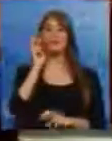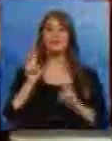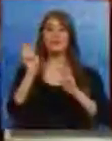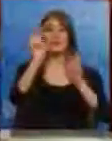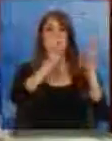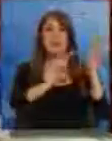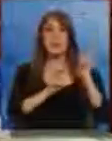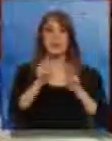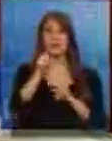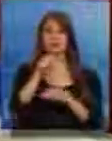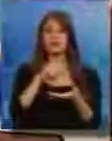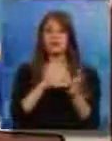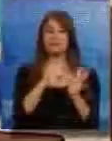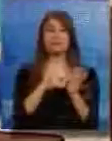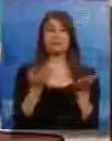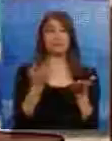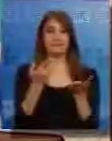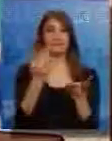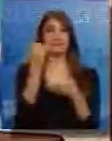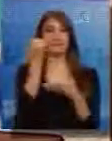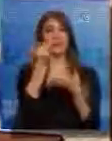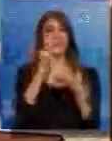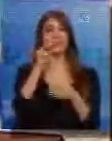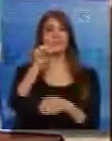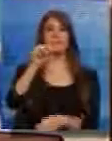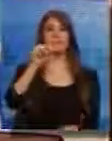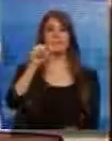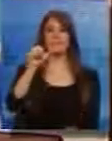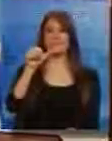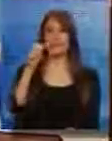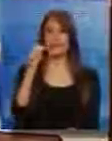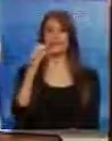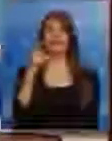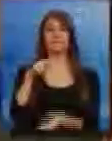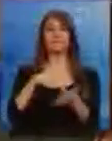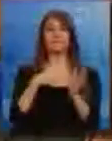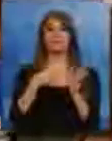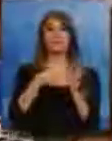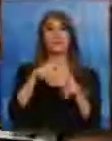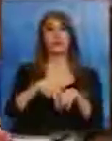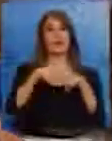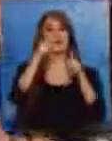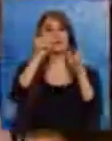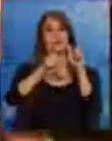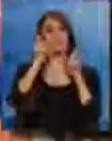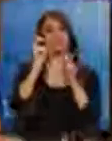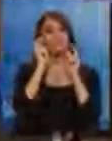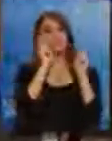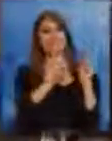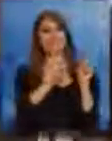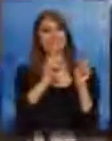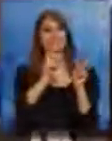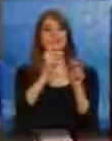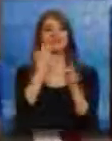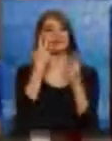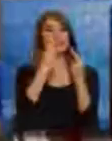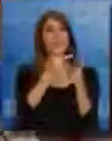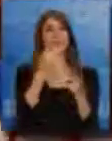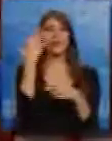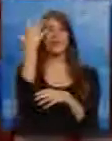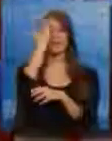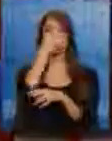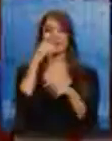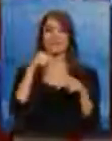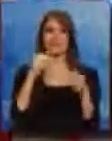Arte Antropológico Contemporáneo, MAC, abrió la primera exposición pictórica denominada Admirando a mi